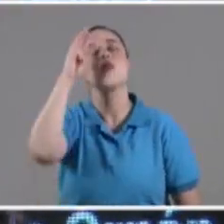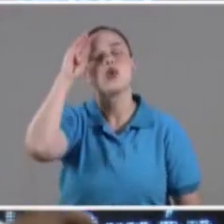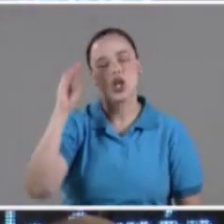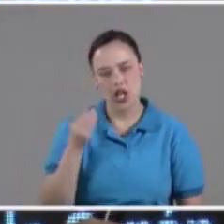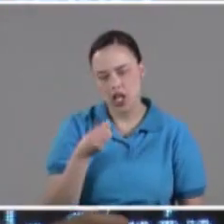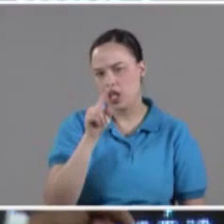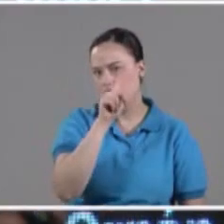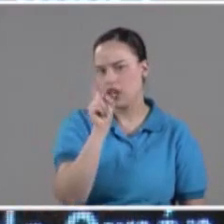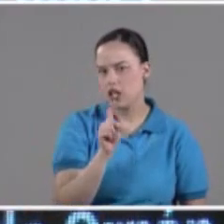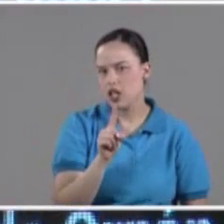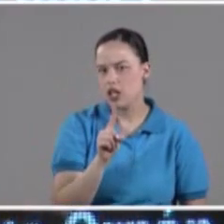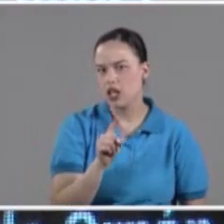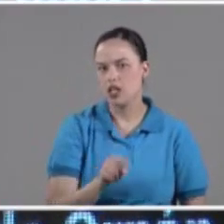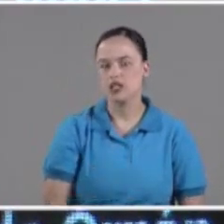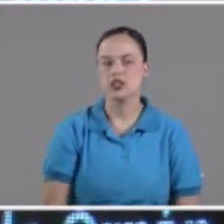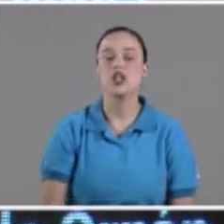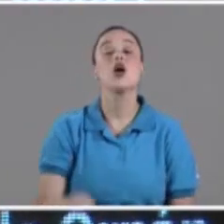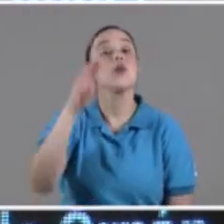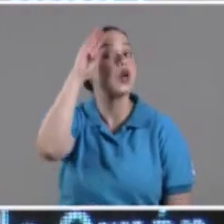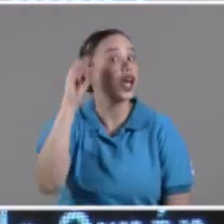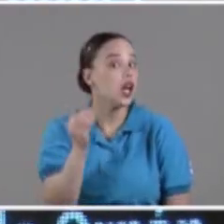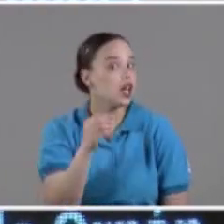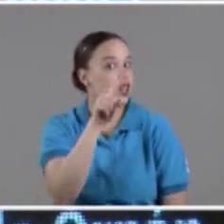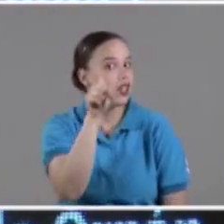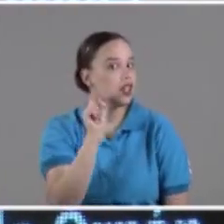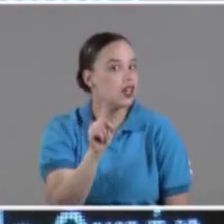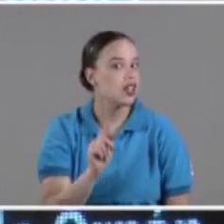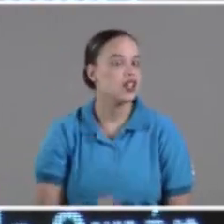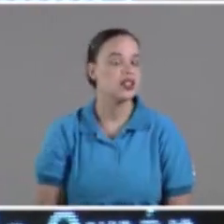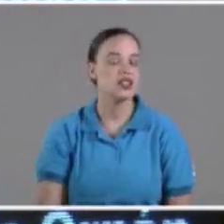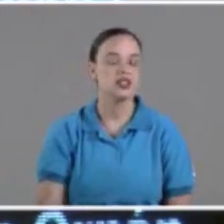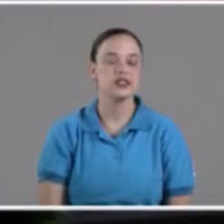qué por qué